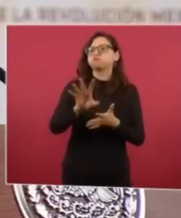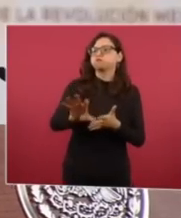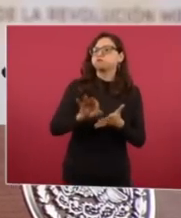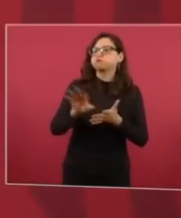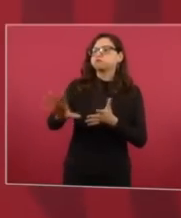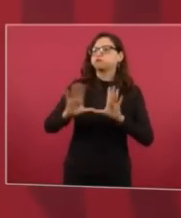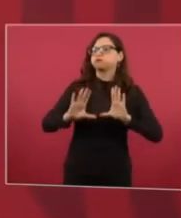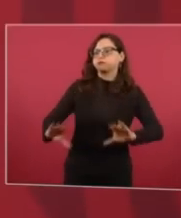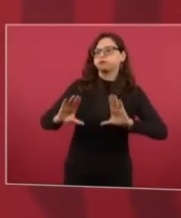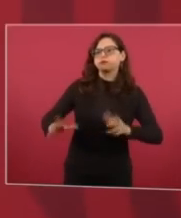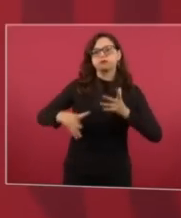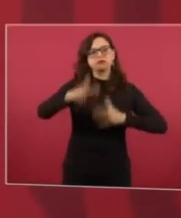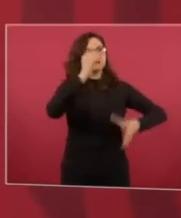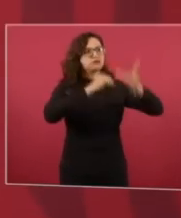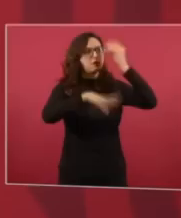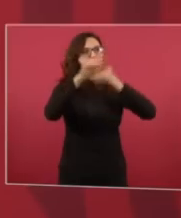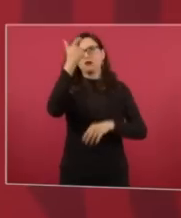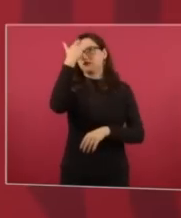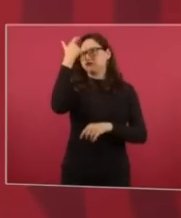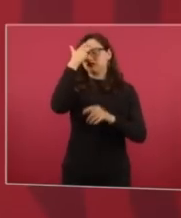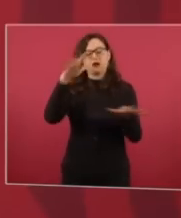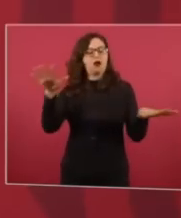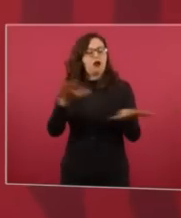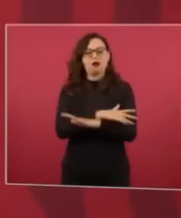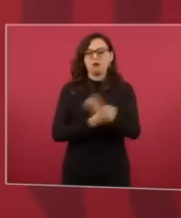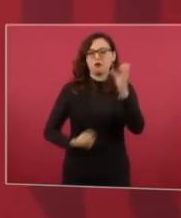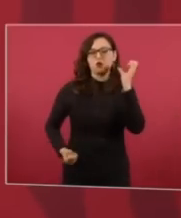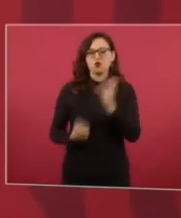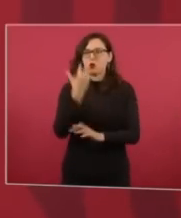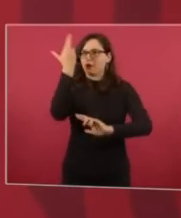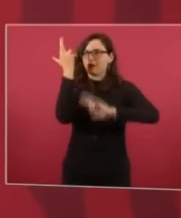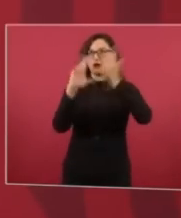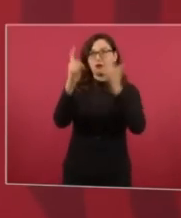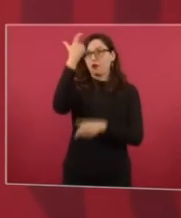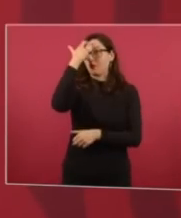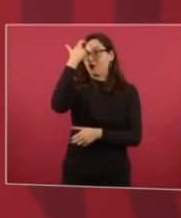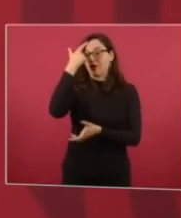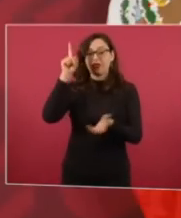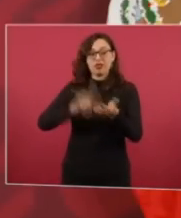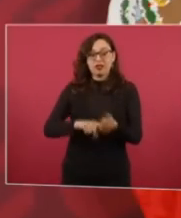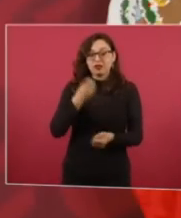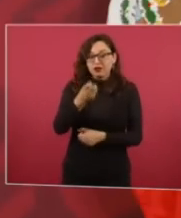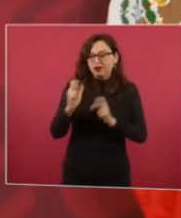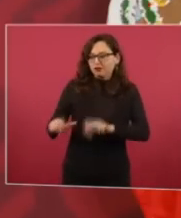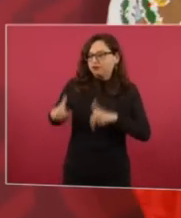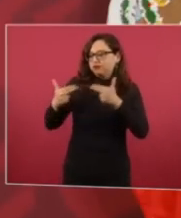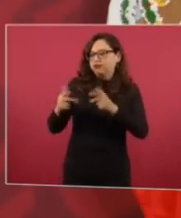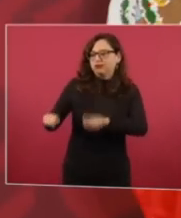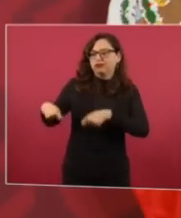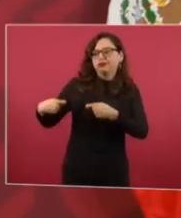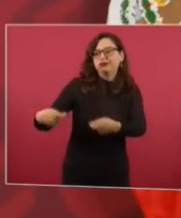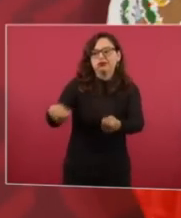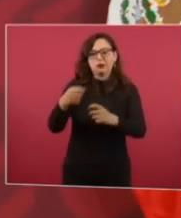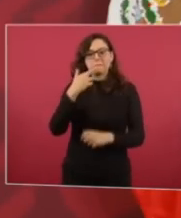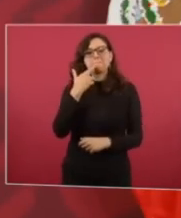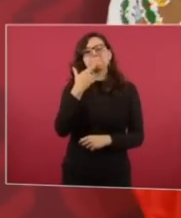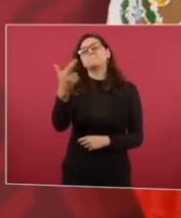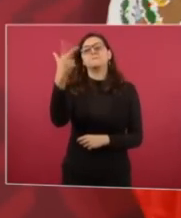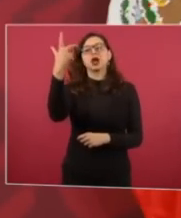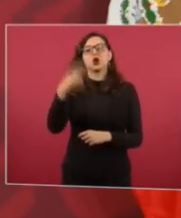la revolución de las conciencias esa es la mejor herencia el mejor legado que podemos dejar